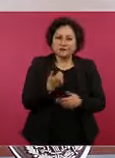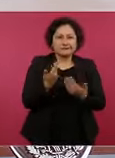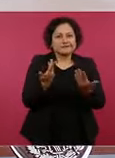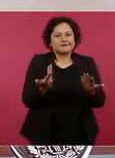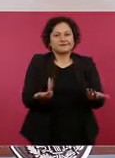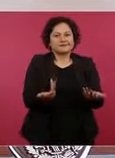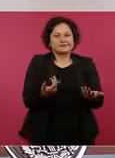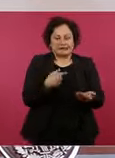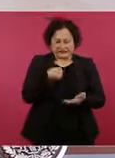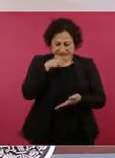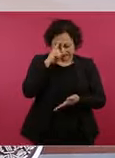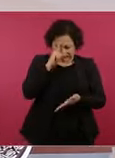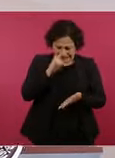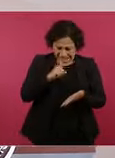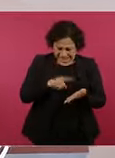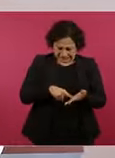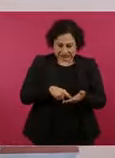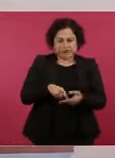creo que